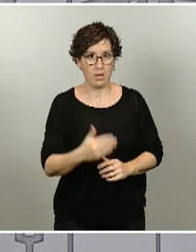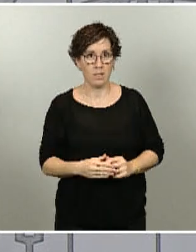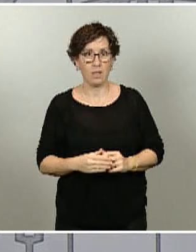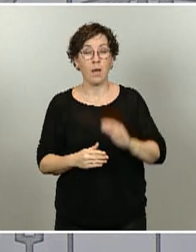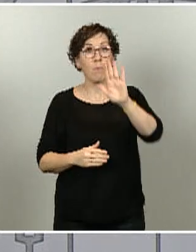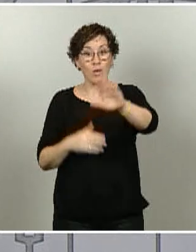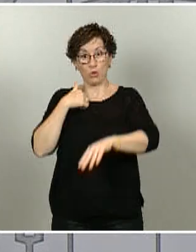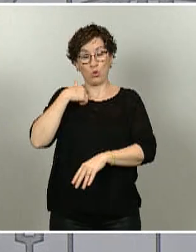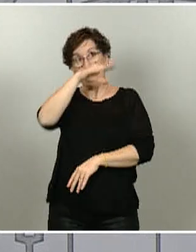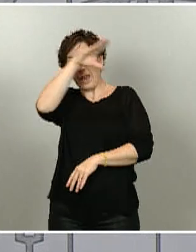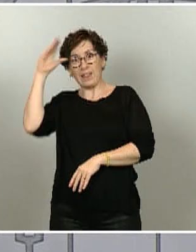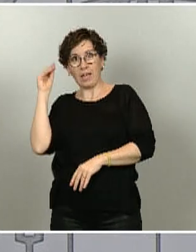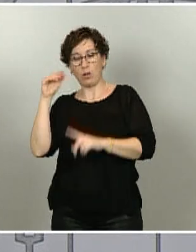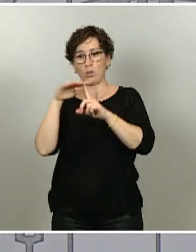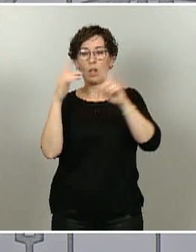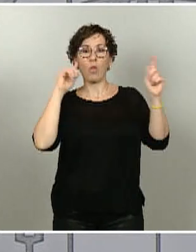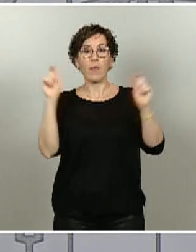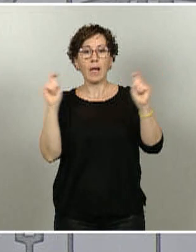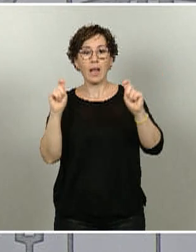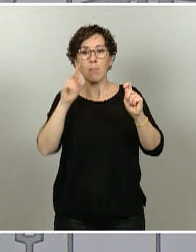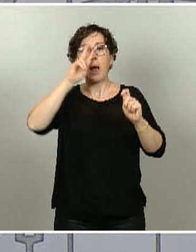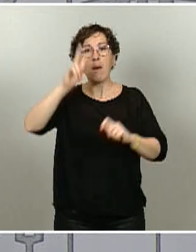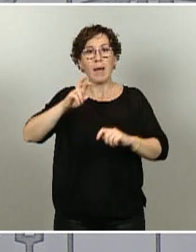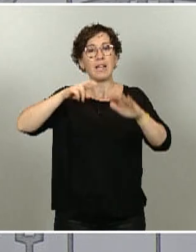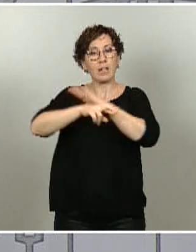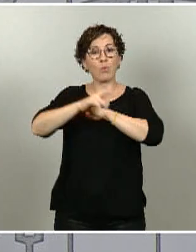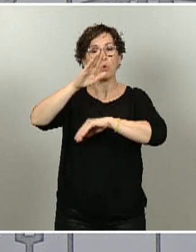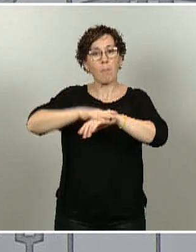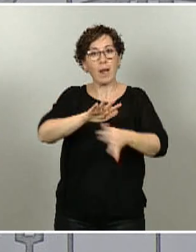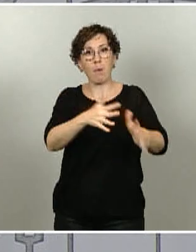aplicar normas que de otra manera, por